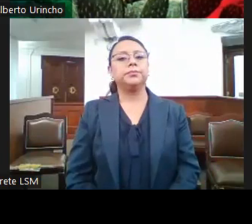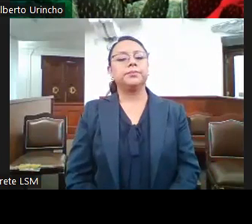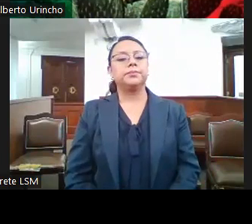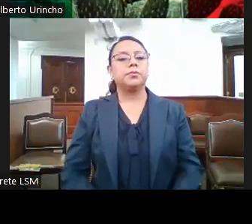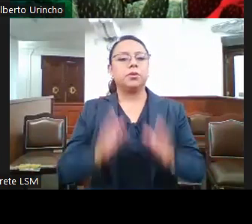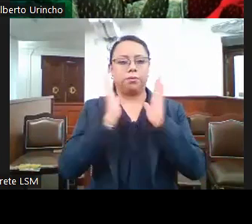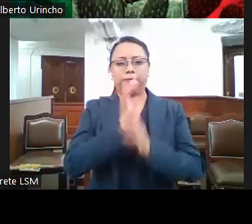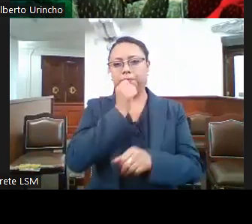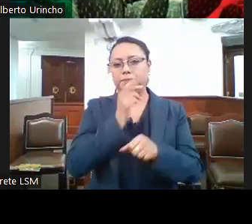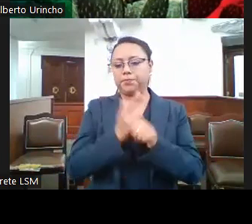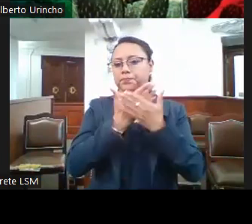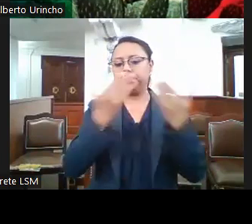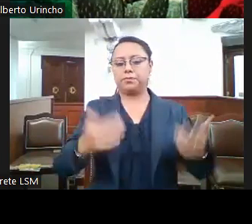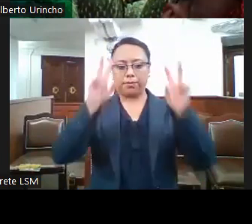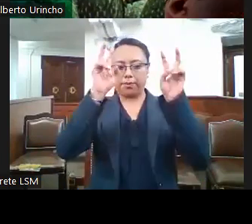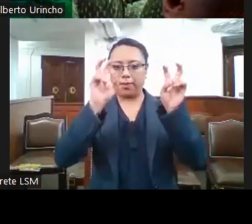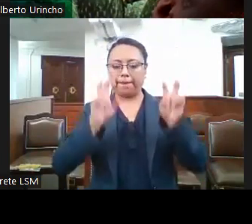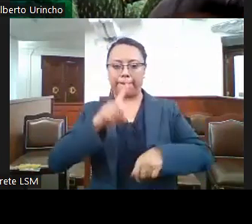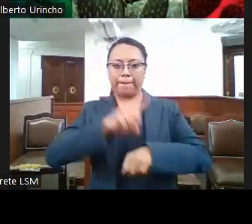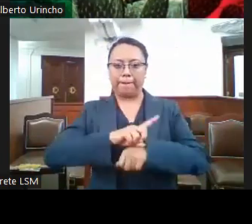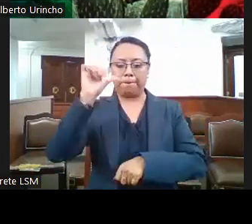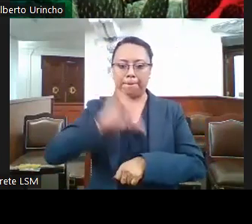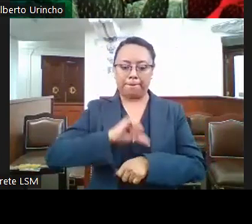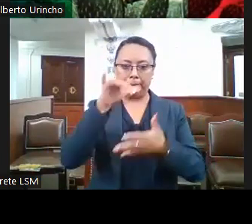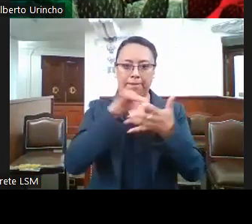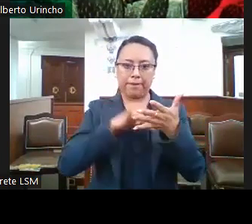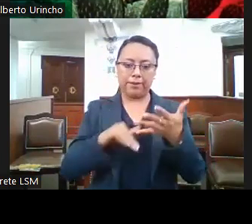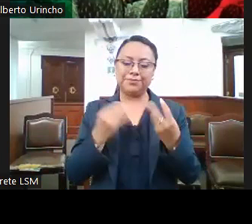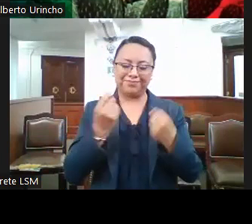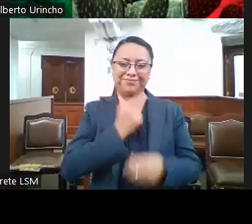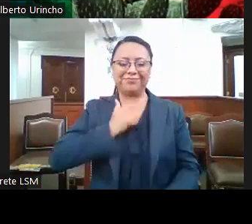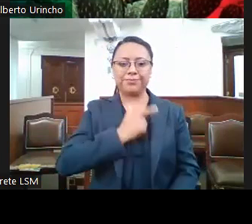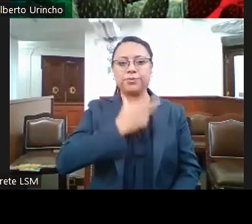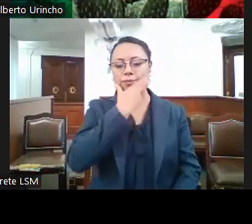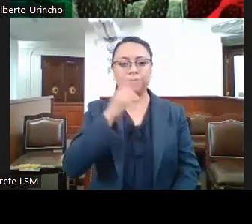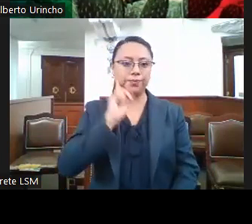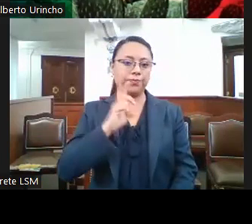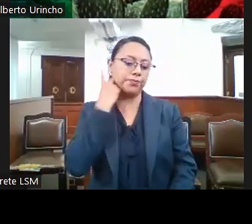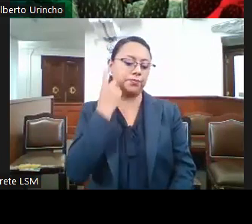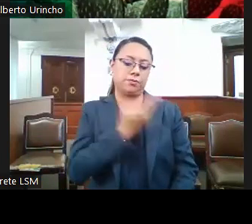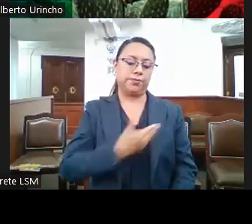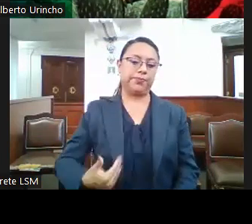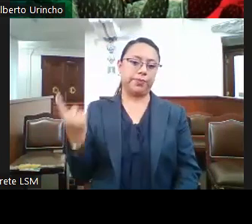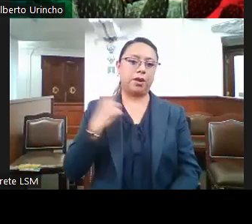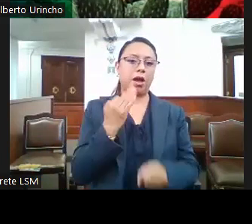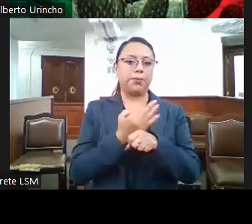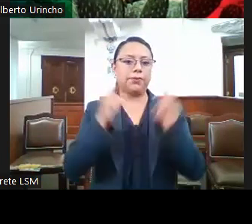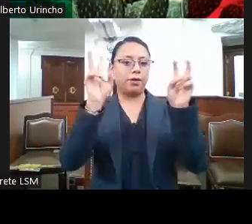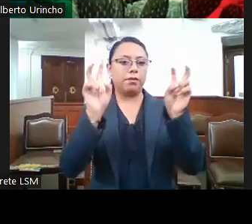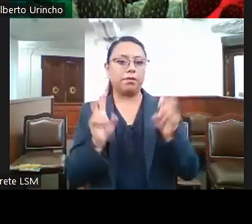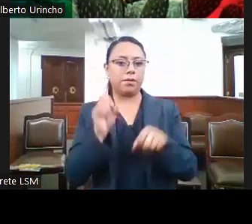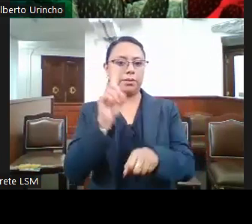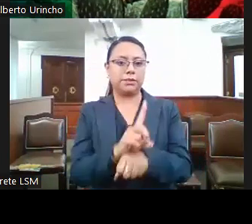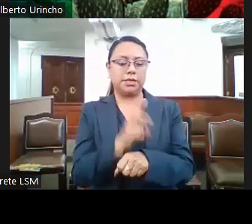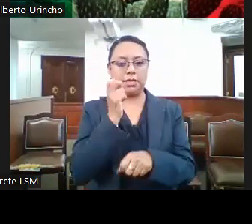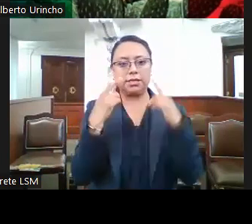lectura al orden del día. Con gusto, diputado. Diputadas y diputados, por instrucciones de la presidencia, el orden del día que se somete